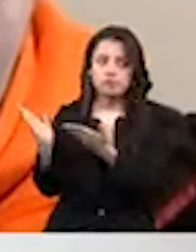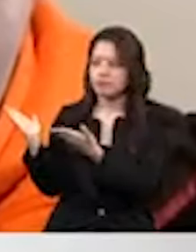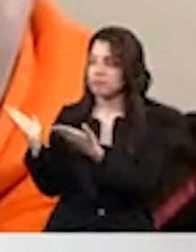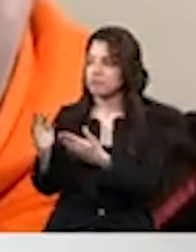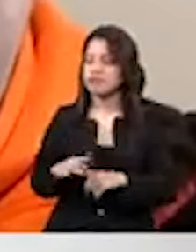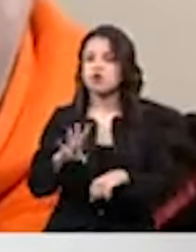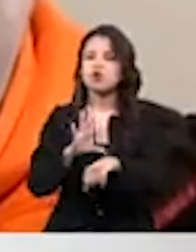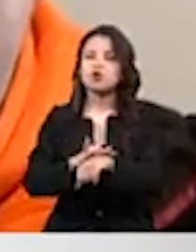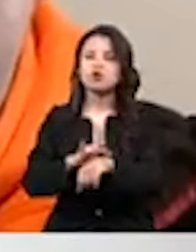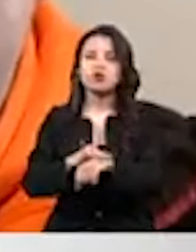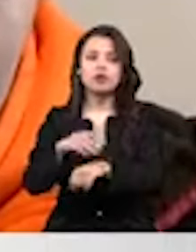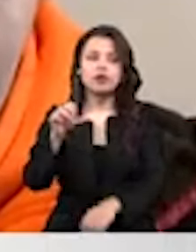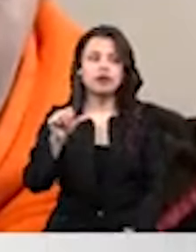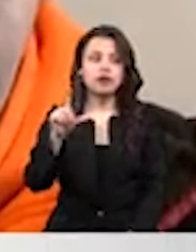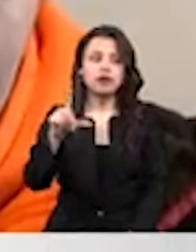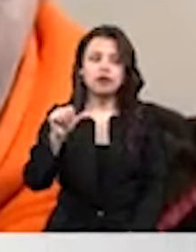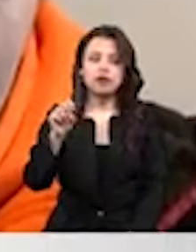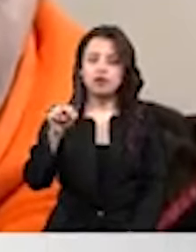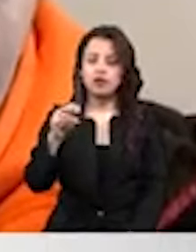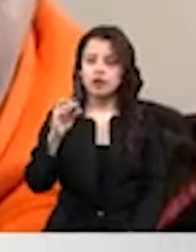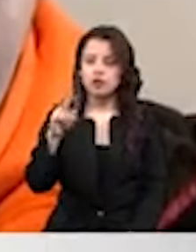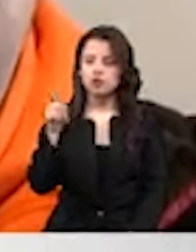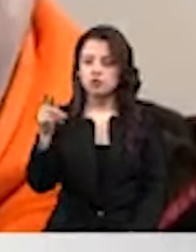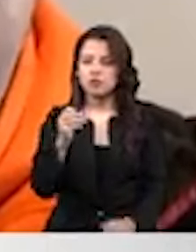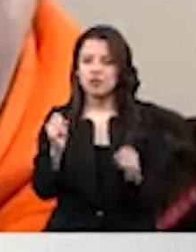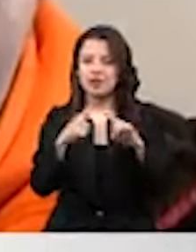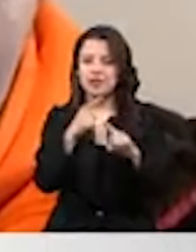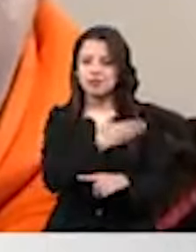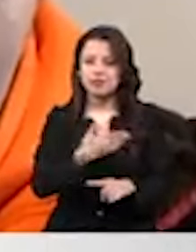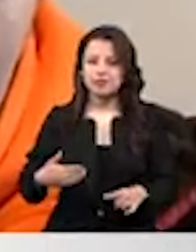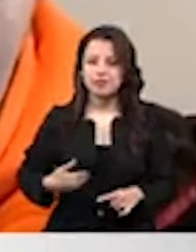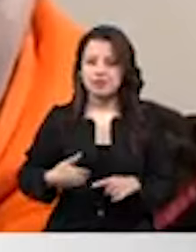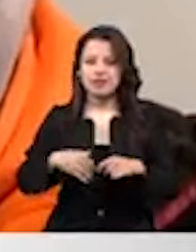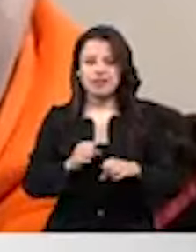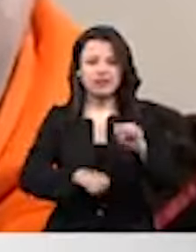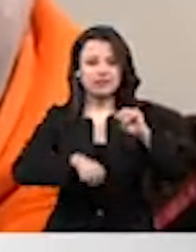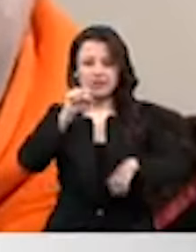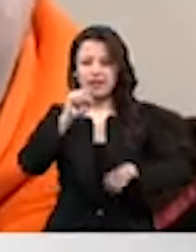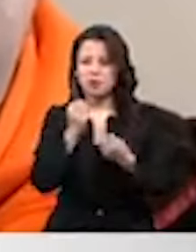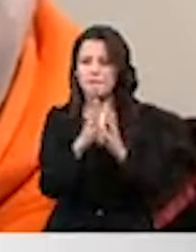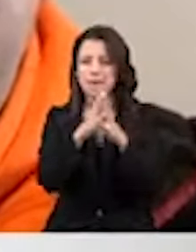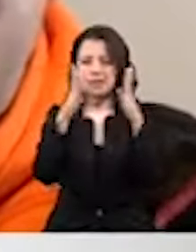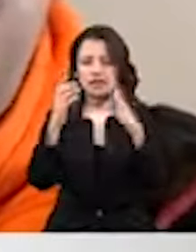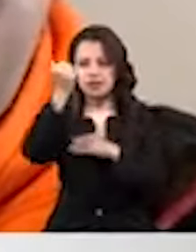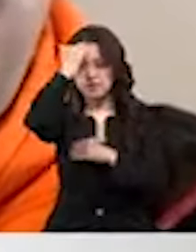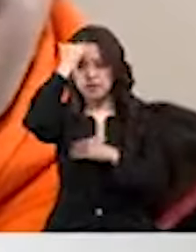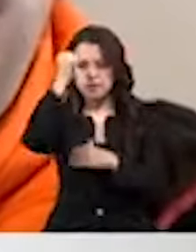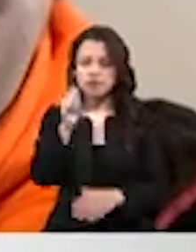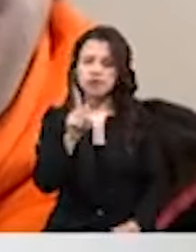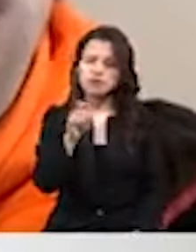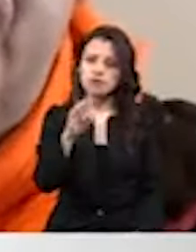W Sin Carreta. Usted fue expresidente del sindicato de maestros más grandes que tiene el país, que es FECODE, pero también fue